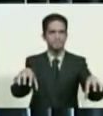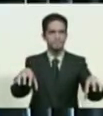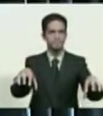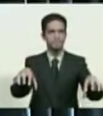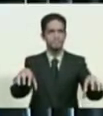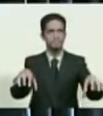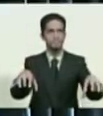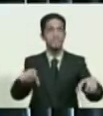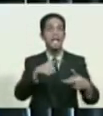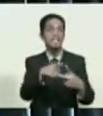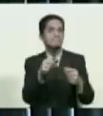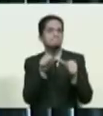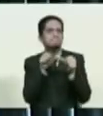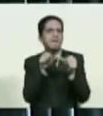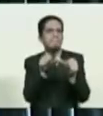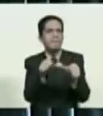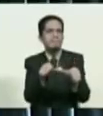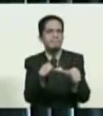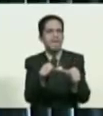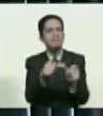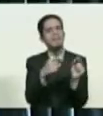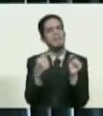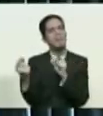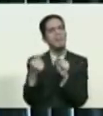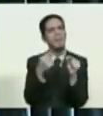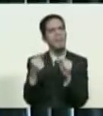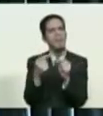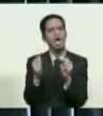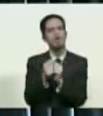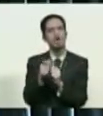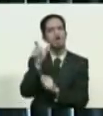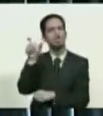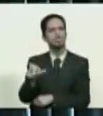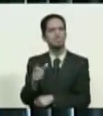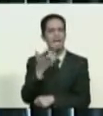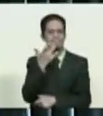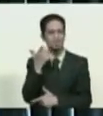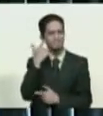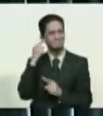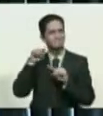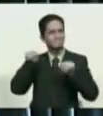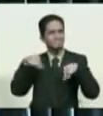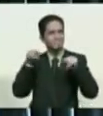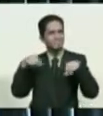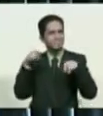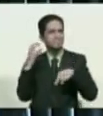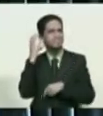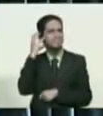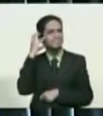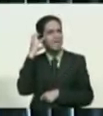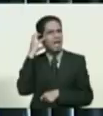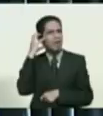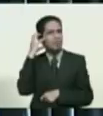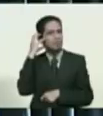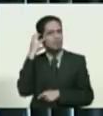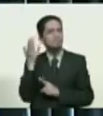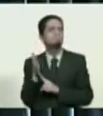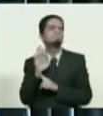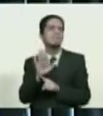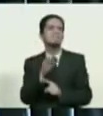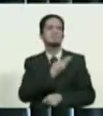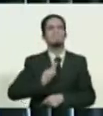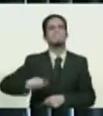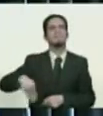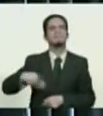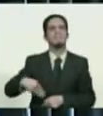Es el que se mantiene en permanente conversación con Tabosky, según el audio presentado por el presidente constitucional Nicolás Maduro